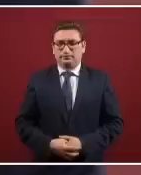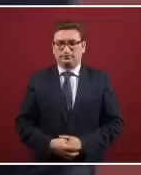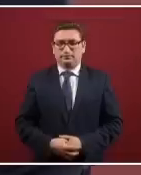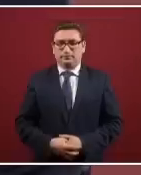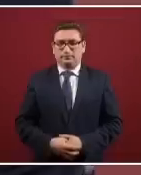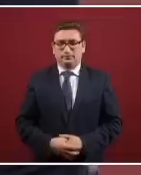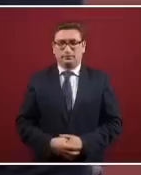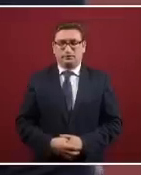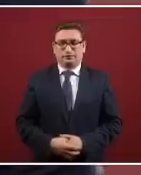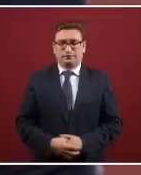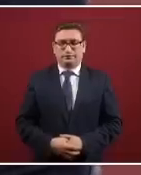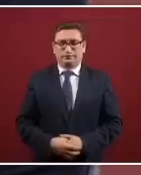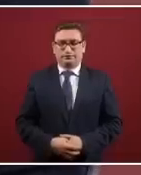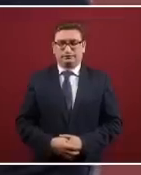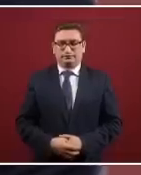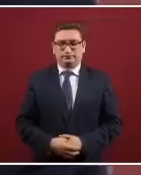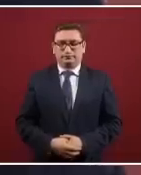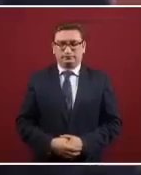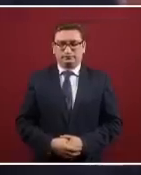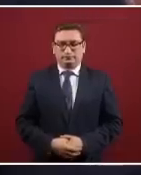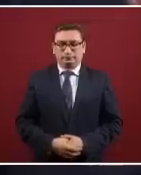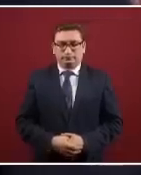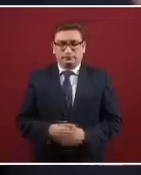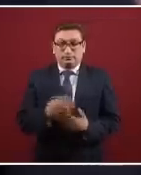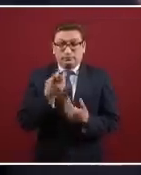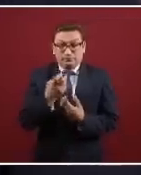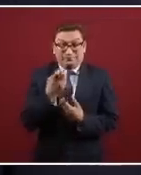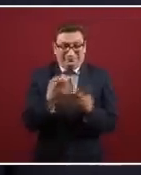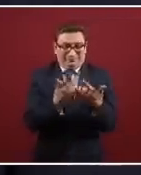Todo esto, recordarlo